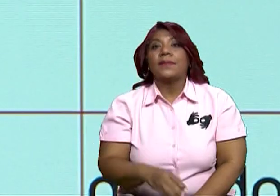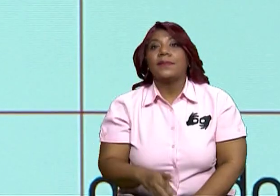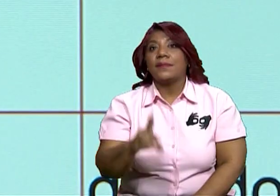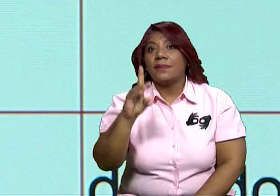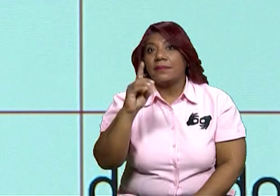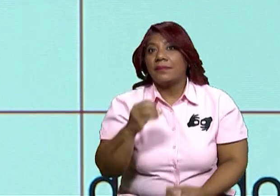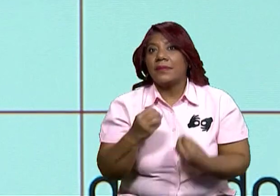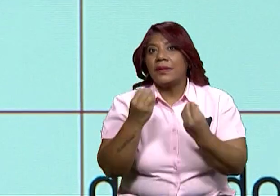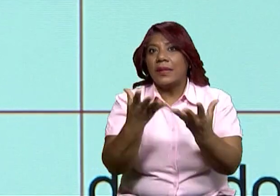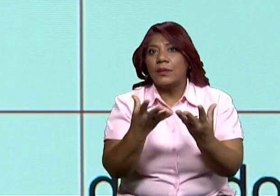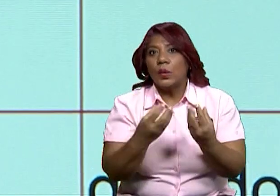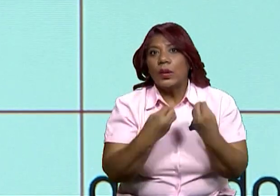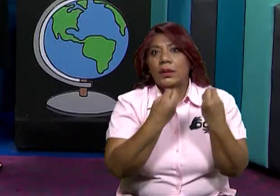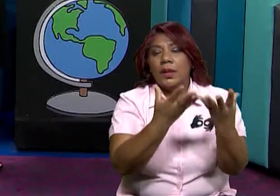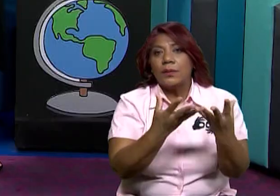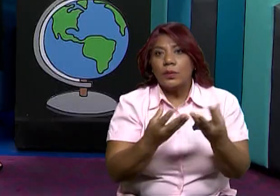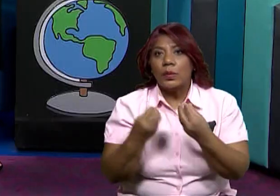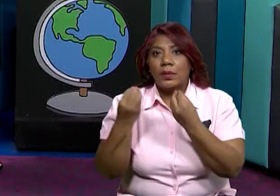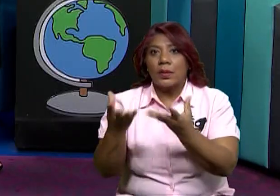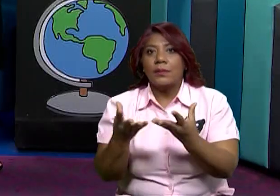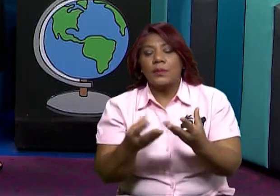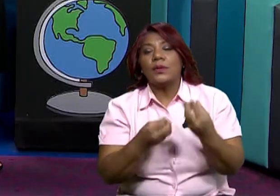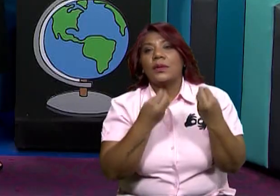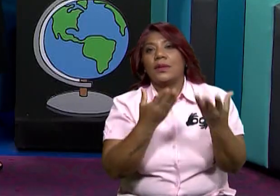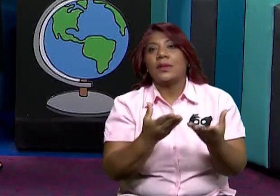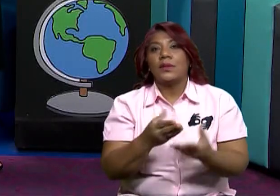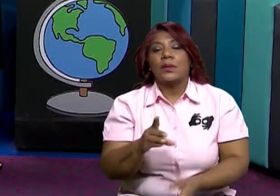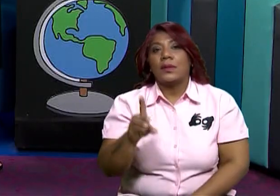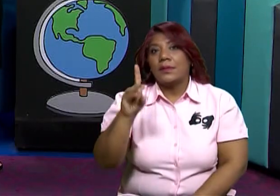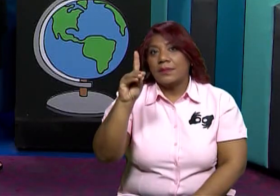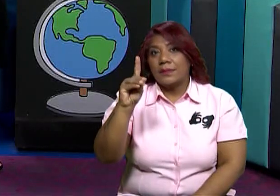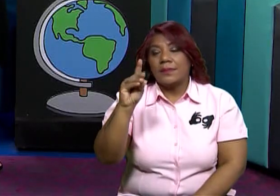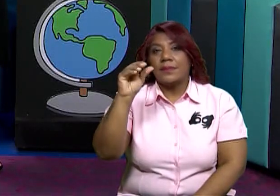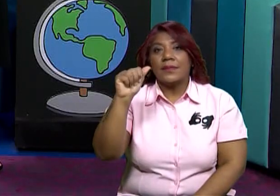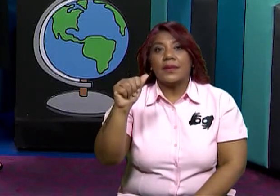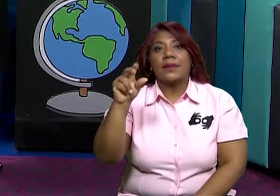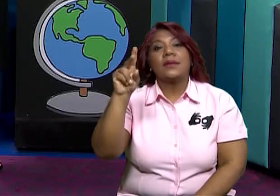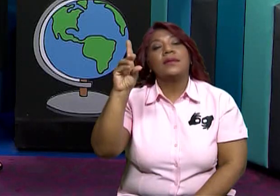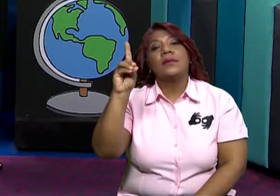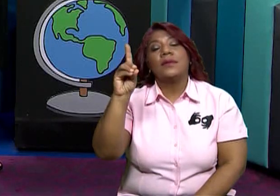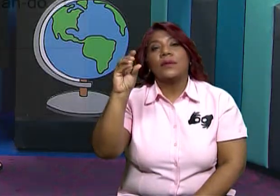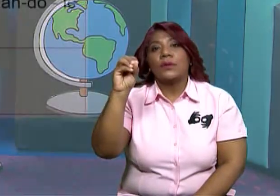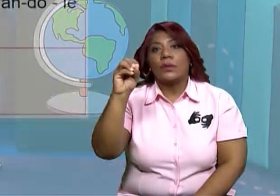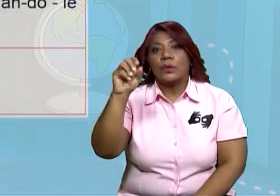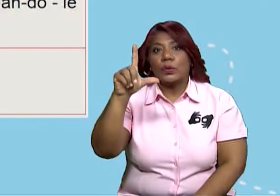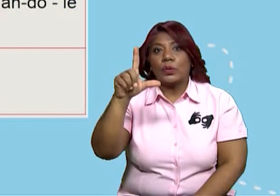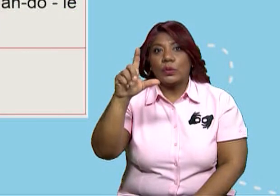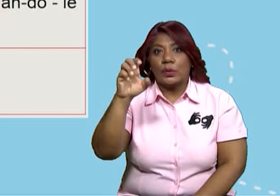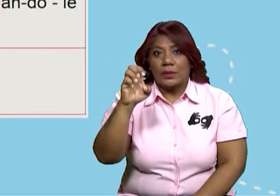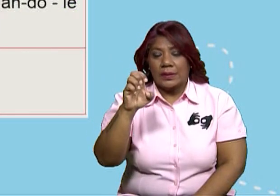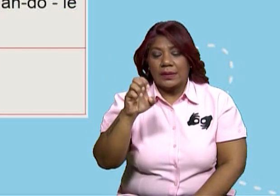dándole. Es una palabra esdrújula. ¿Por qué? ¿Dónde está el acento? El acento lo tenemos en la